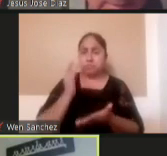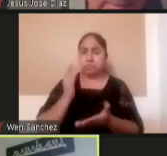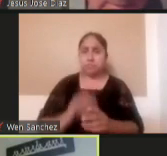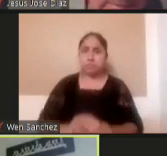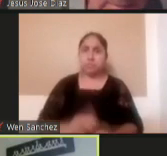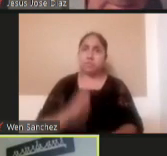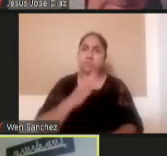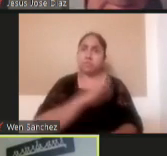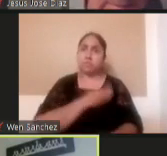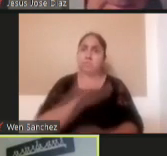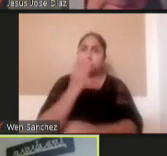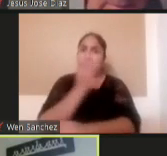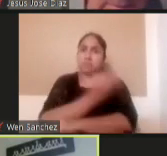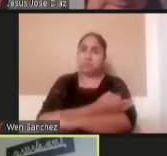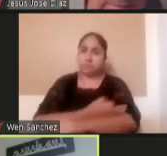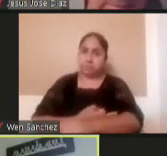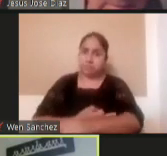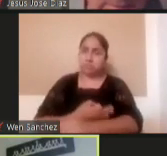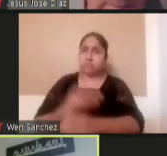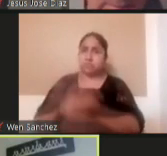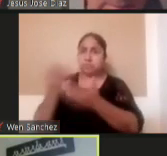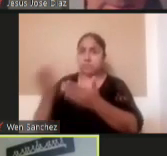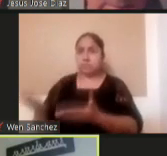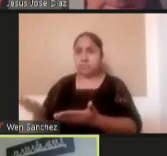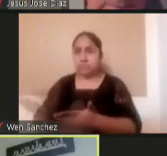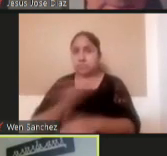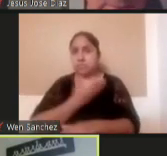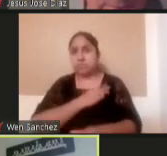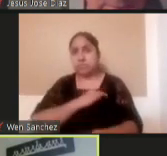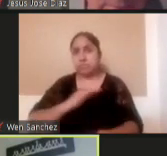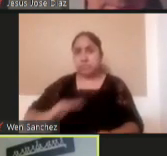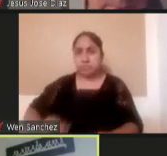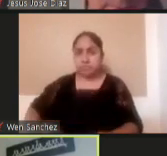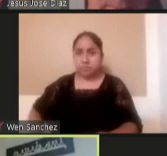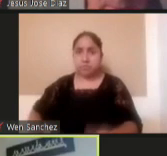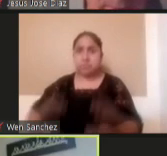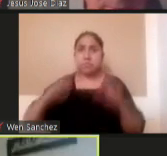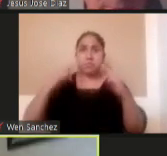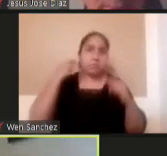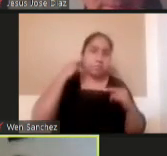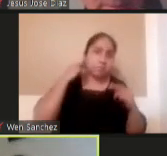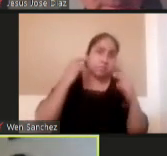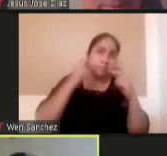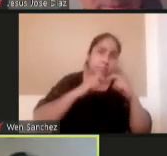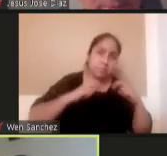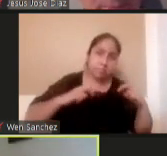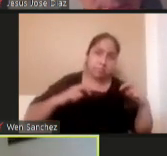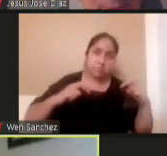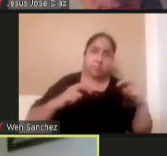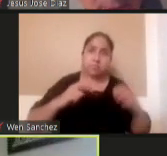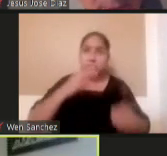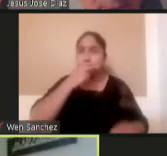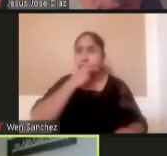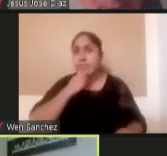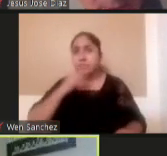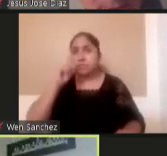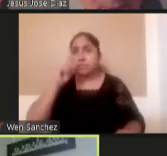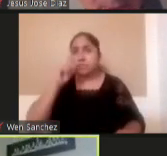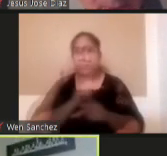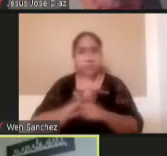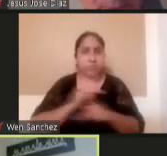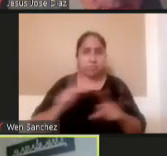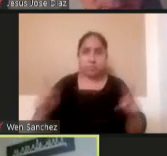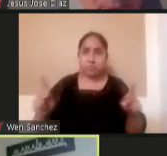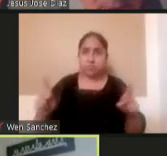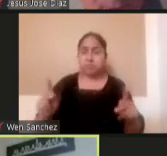señor presidente municipal, regidores del Cabildo, señoras y señores que nos acompañan el día de hoy. En la zona